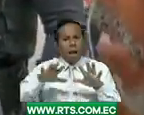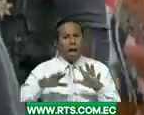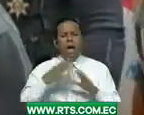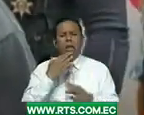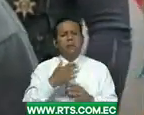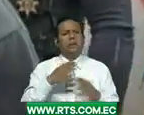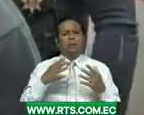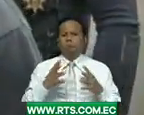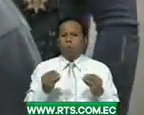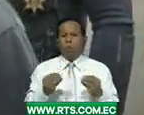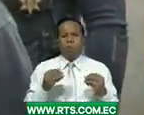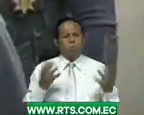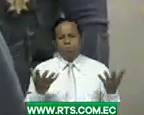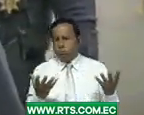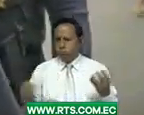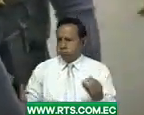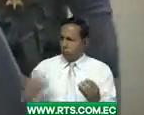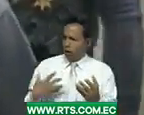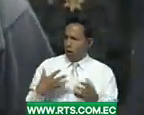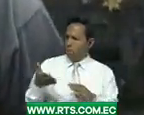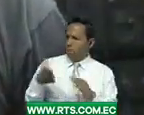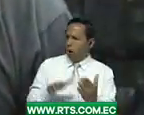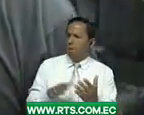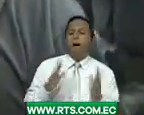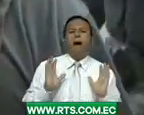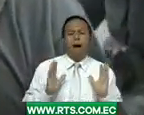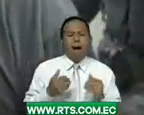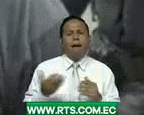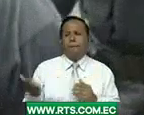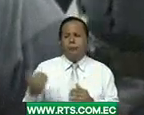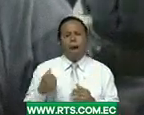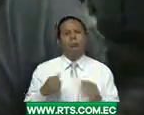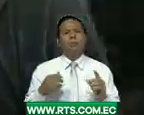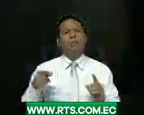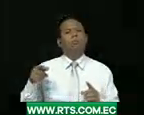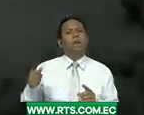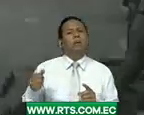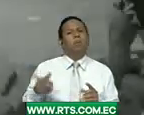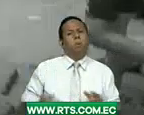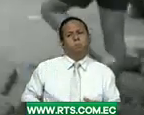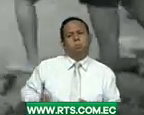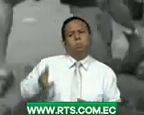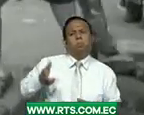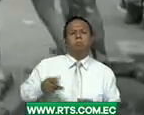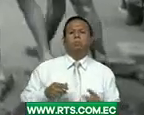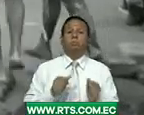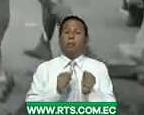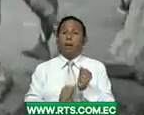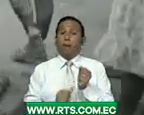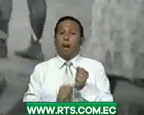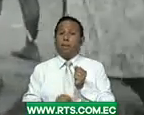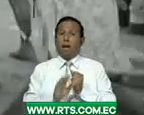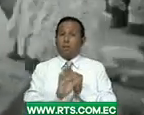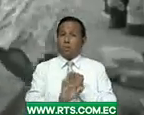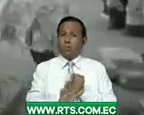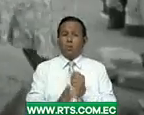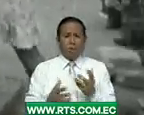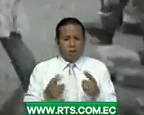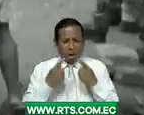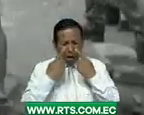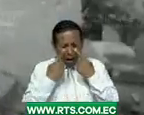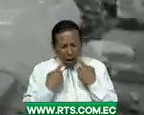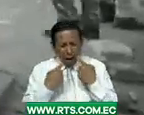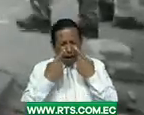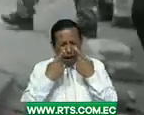Entiendo que tuvimos también el uso del arma entregada por el Estado. La hermana del joven abatido lloraba intensamente.